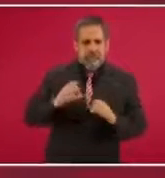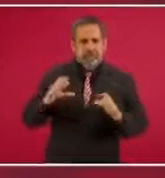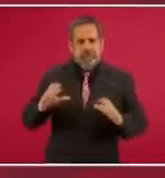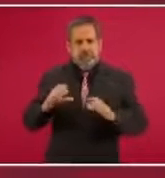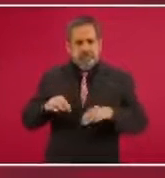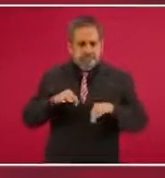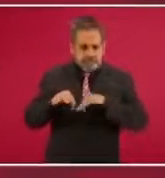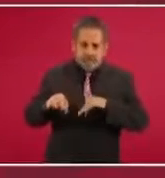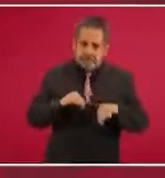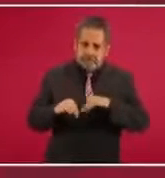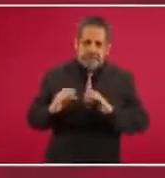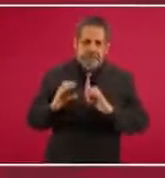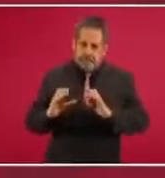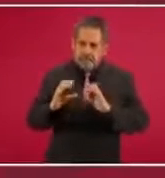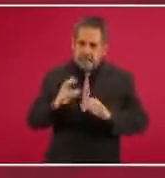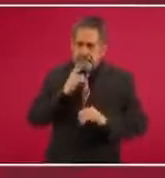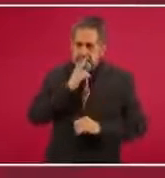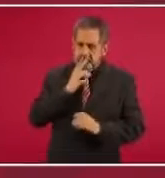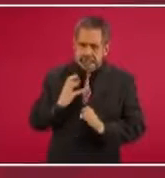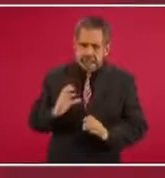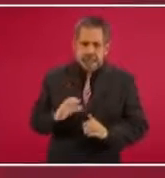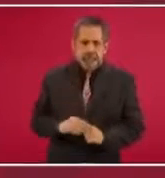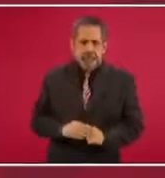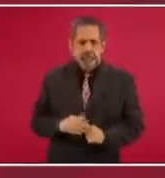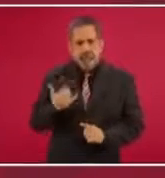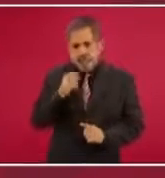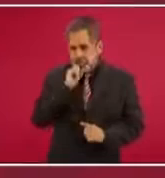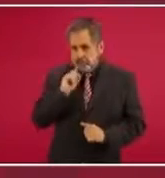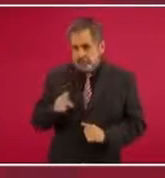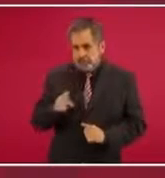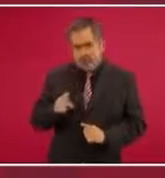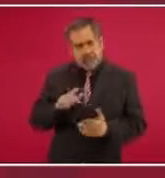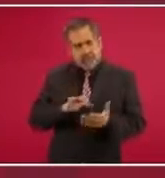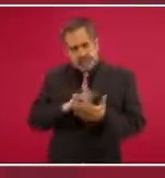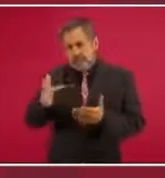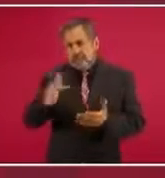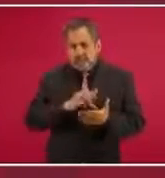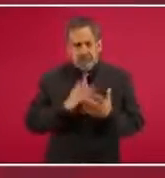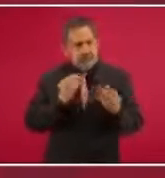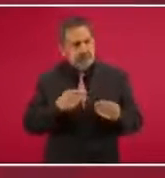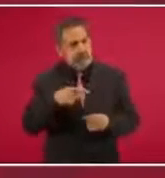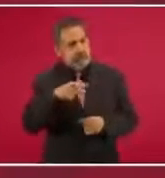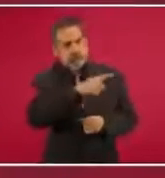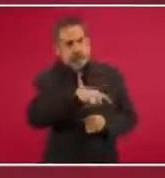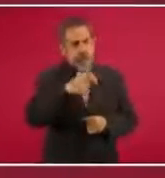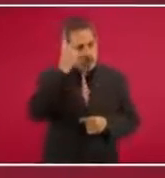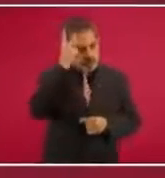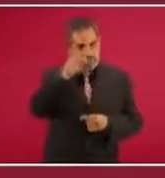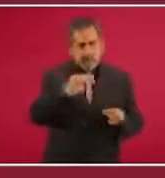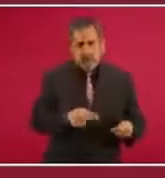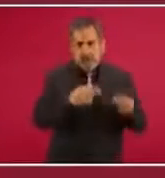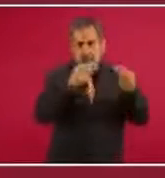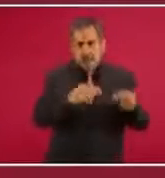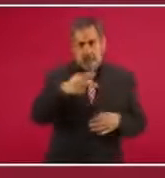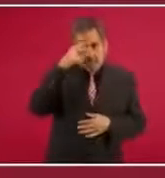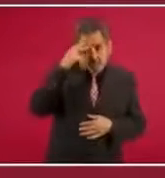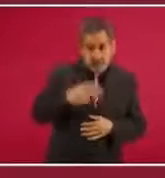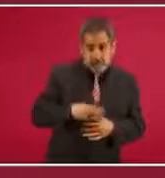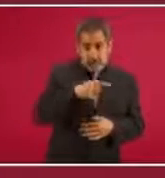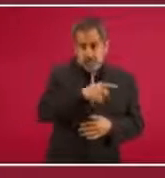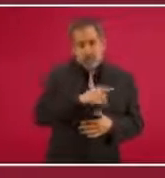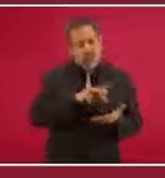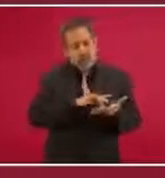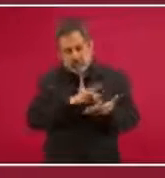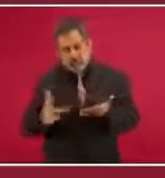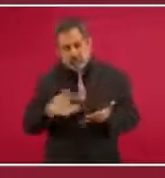el empleo y agradecerle mucho a los empresarios mexicanos por